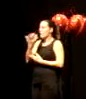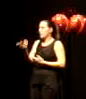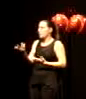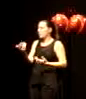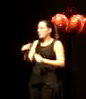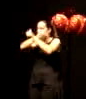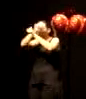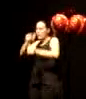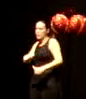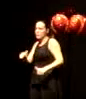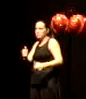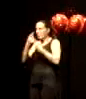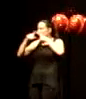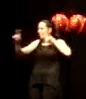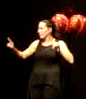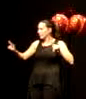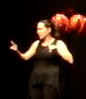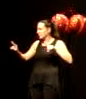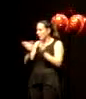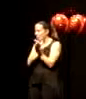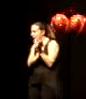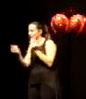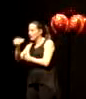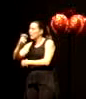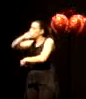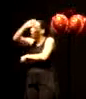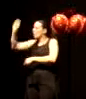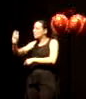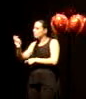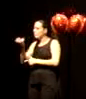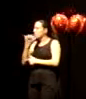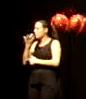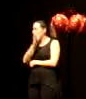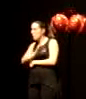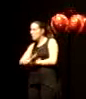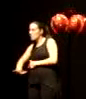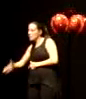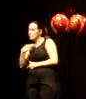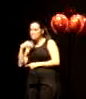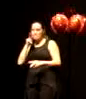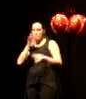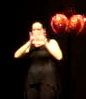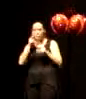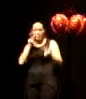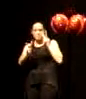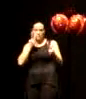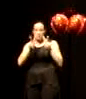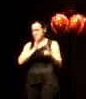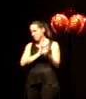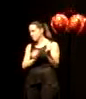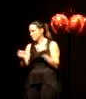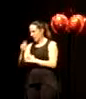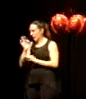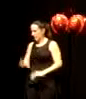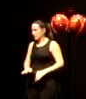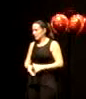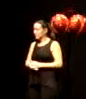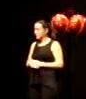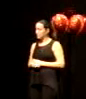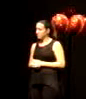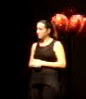una forma distinta, alternativa, otra, de cómo el niño ve el mundo. Y en ese sentido, y